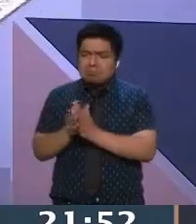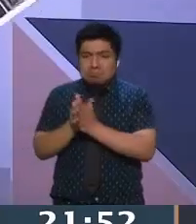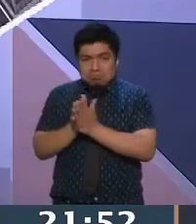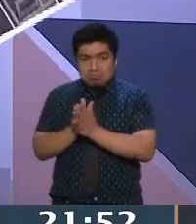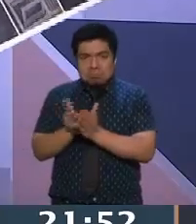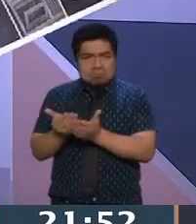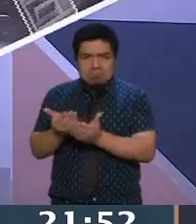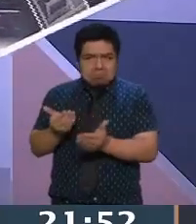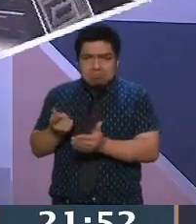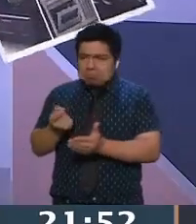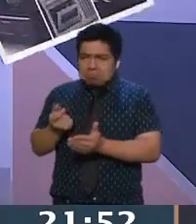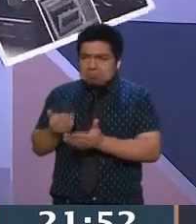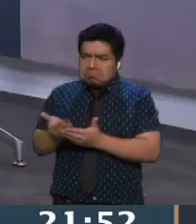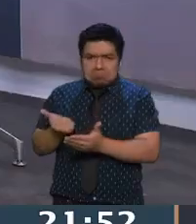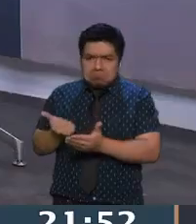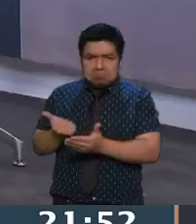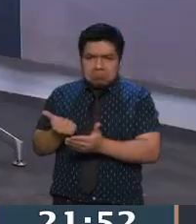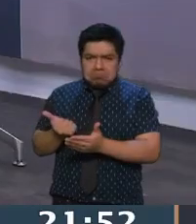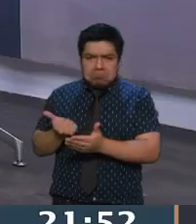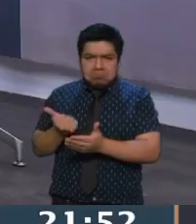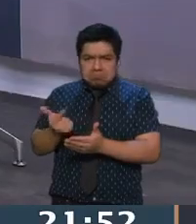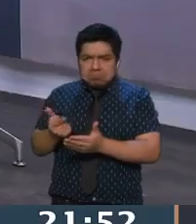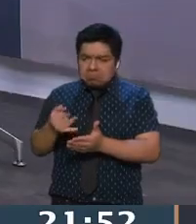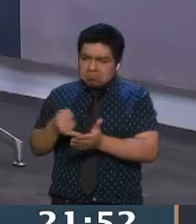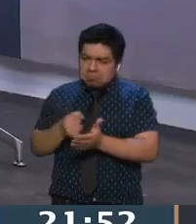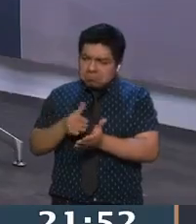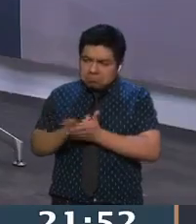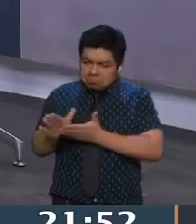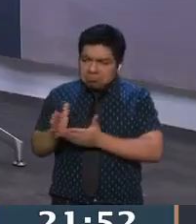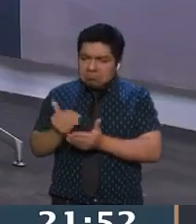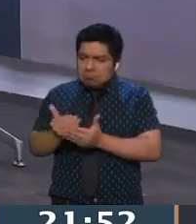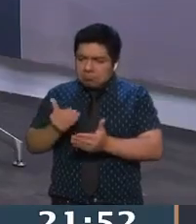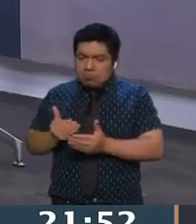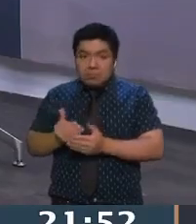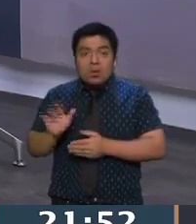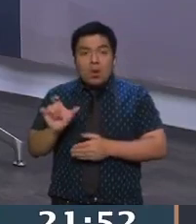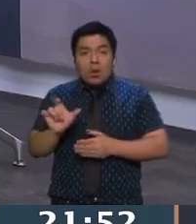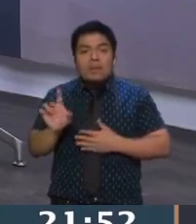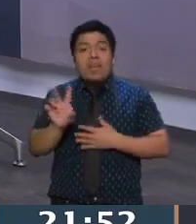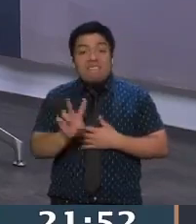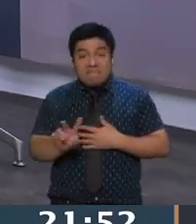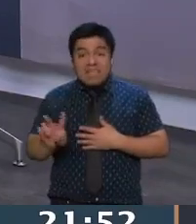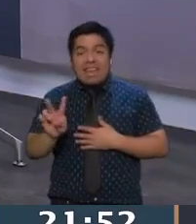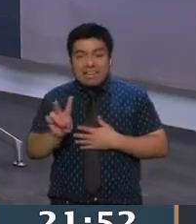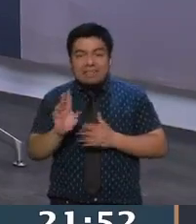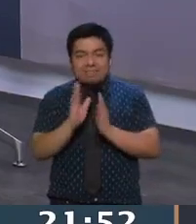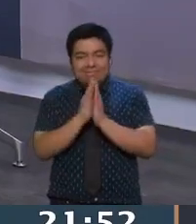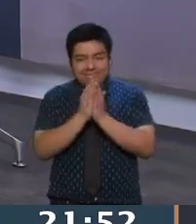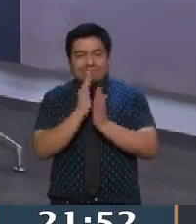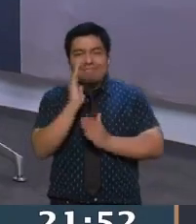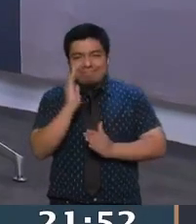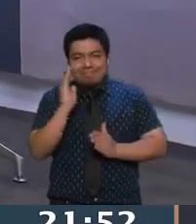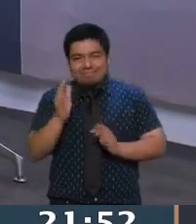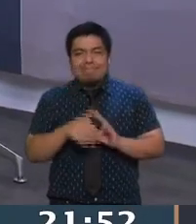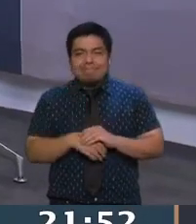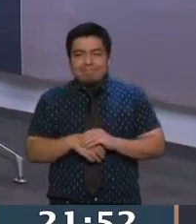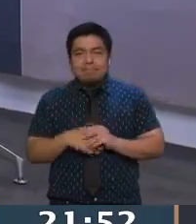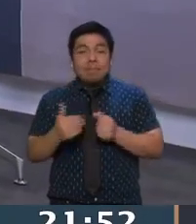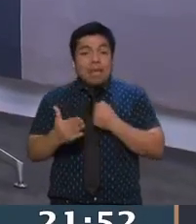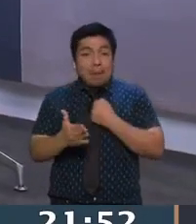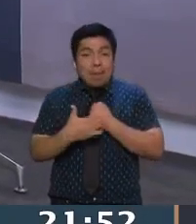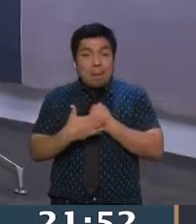salir literalmente de la imprenta, apenas el viernes apareció por ahí, y se presenta el